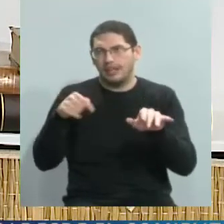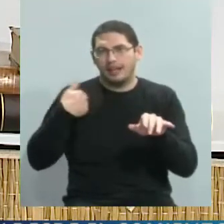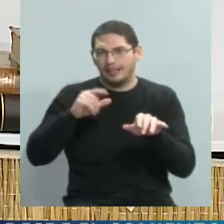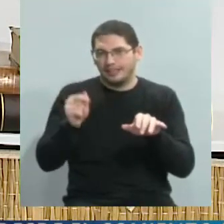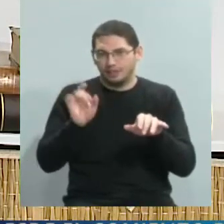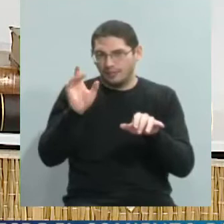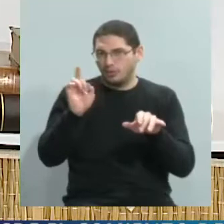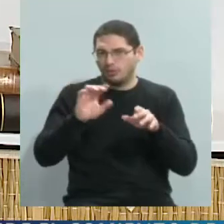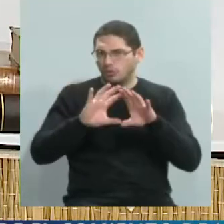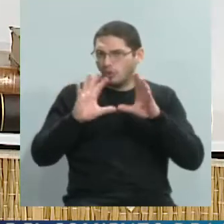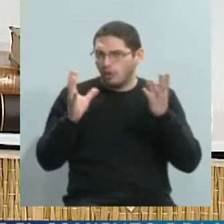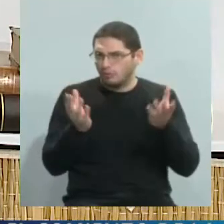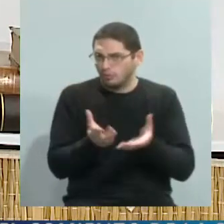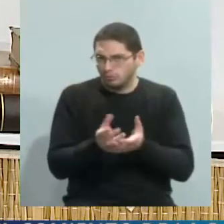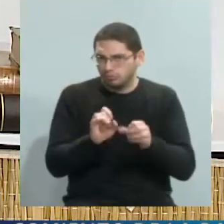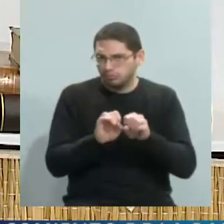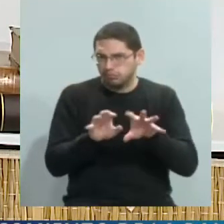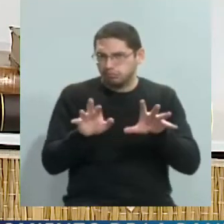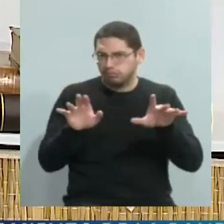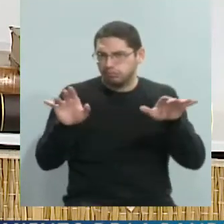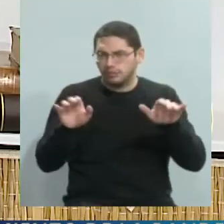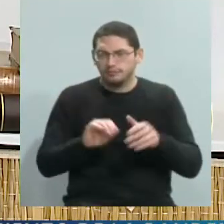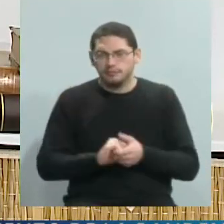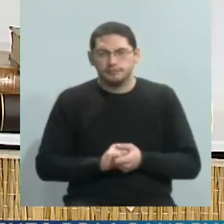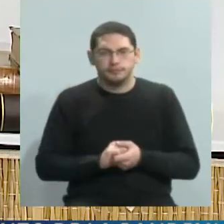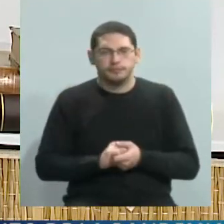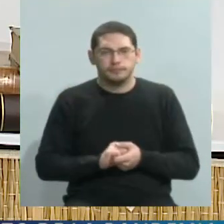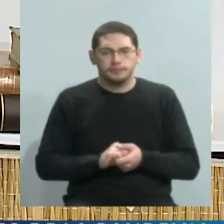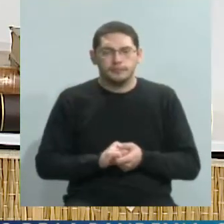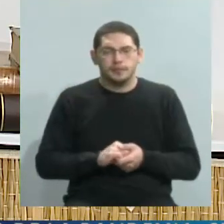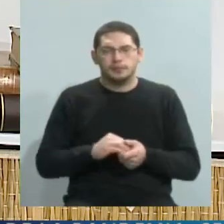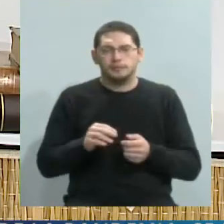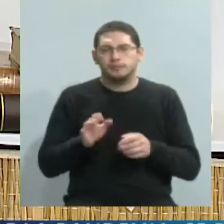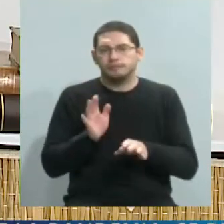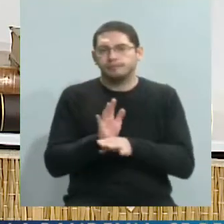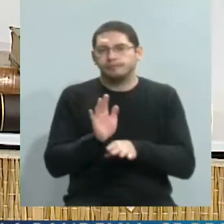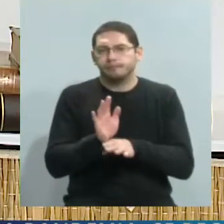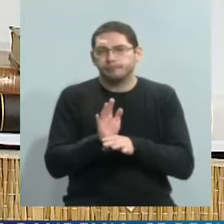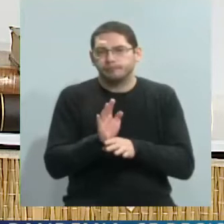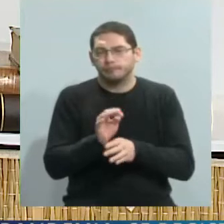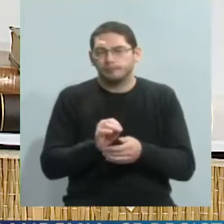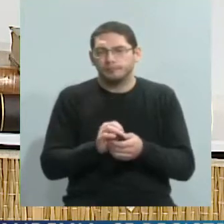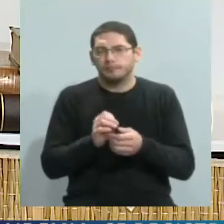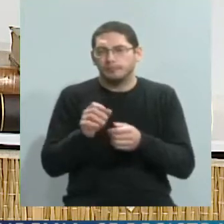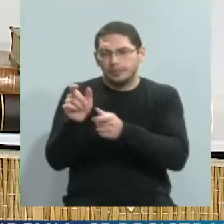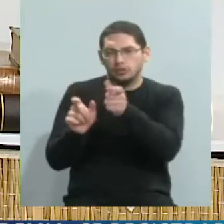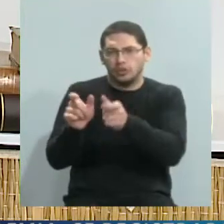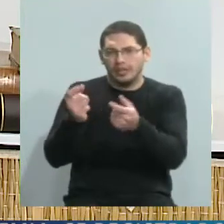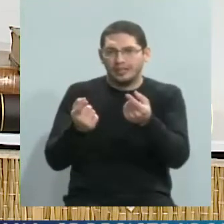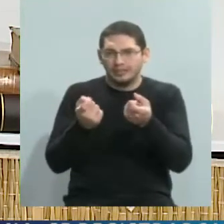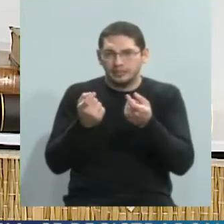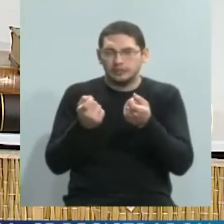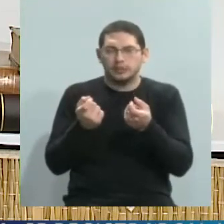solamente acá en la Argentina. Bien, es una disciplina que surgió en base a las necesidades de